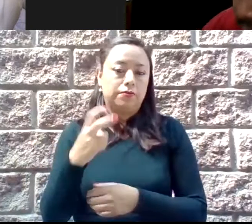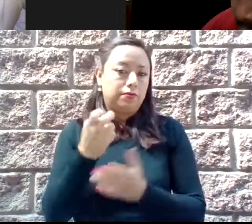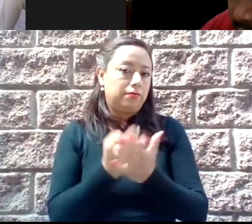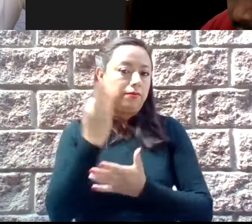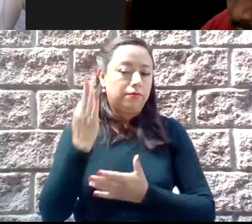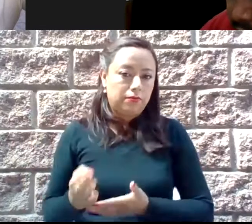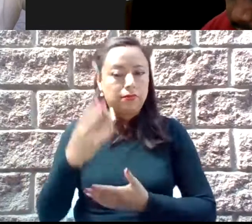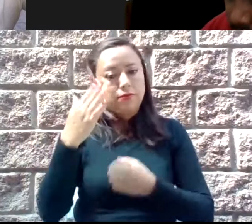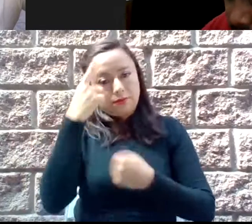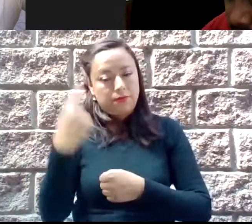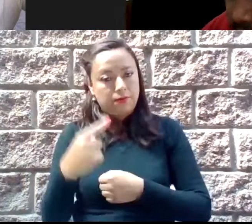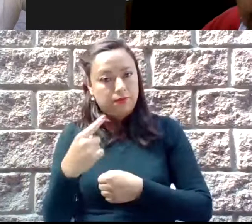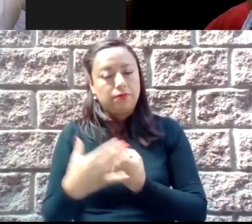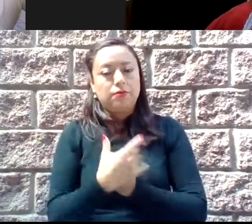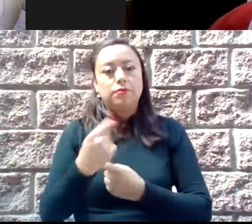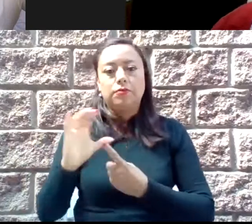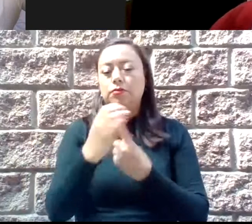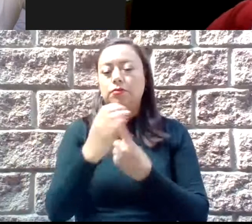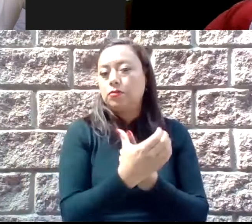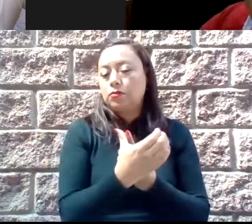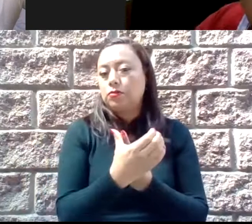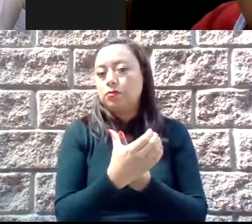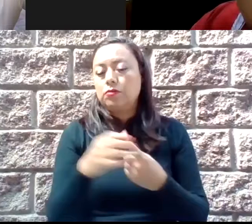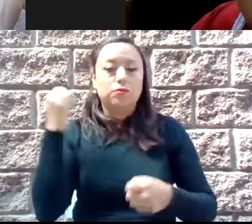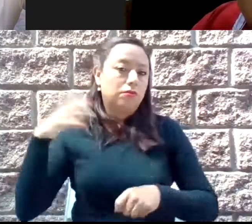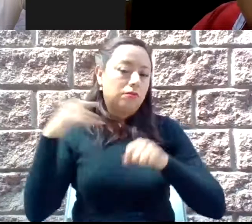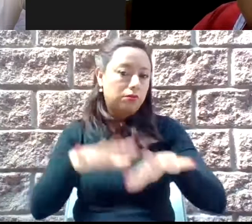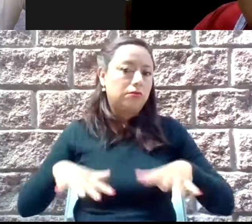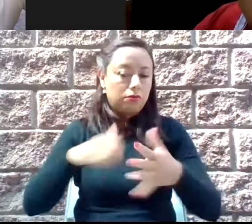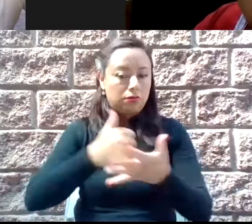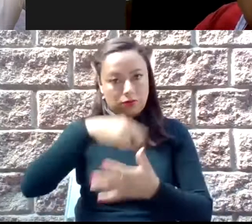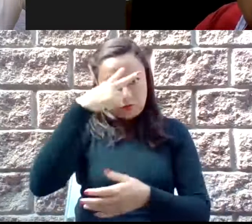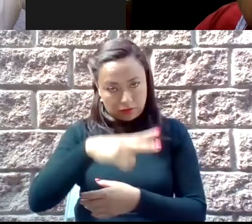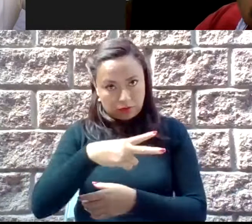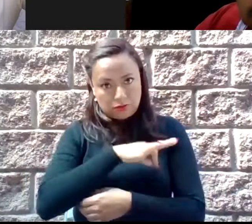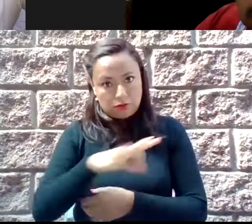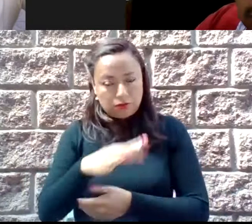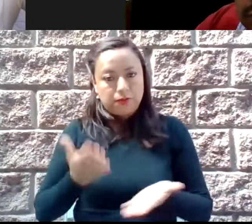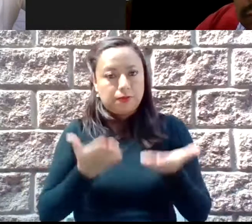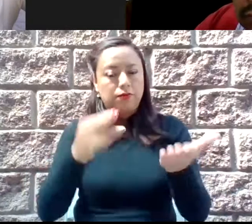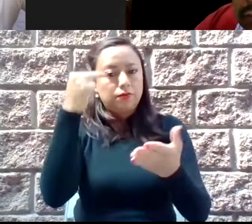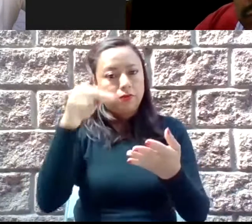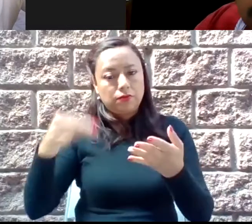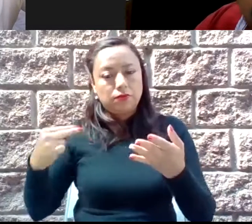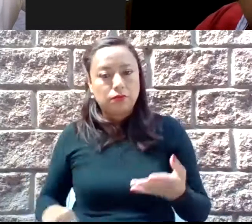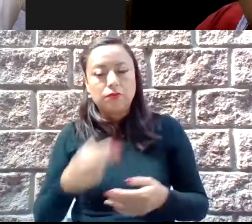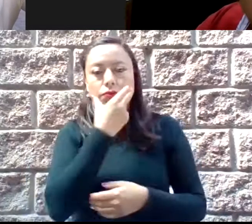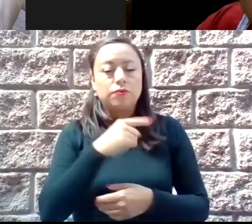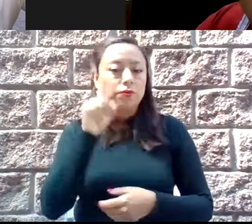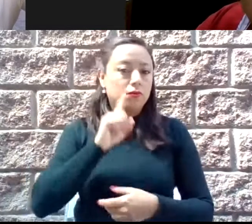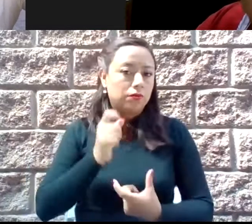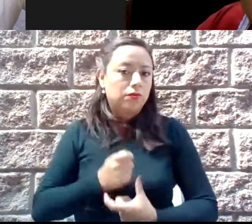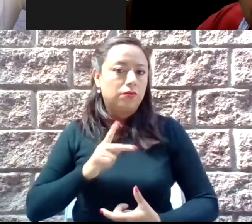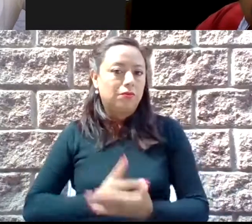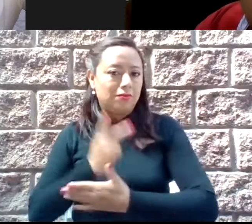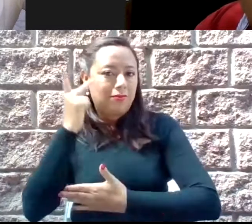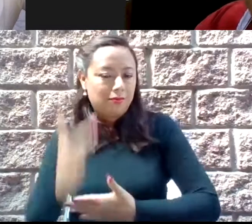Comisión de Juventud del Congreso de la Ciudad de México emite el nombre de las y los galardonados de la medalla del mérito juvenil 2020.